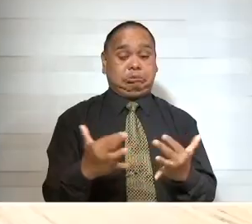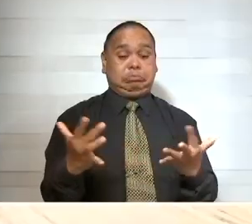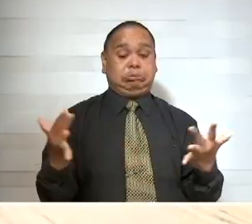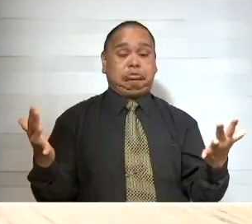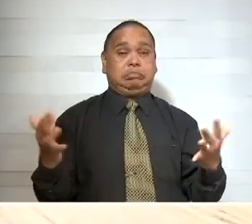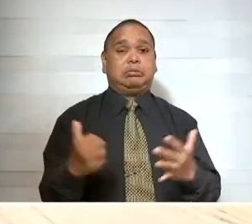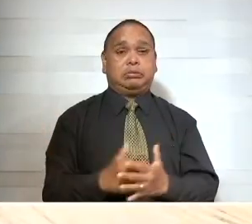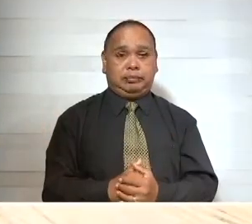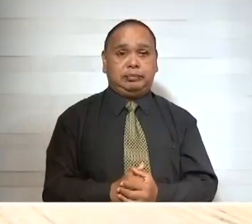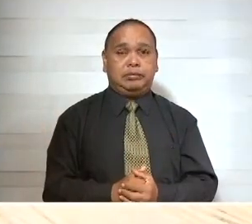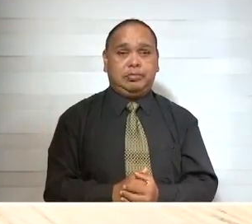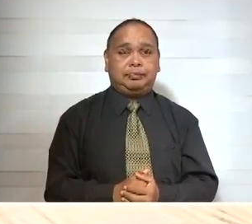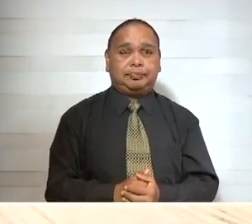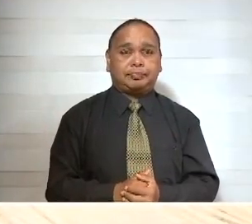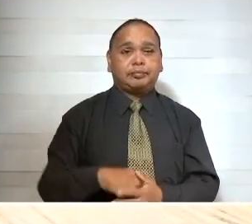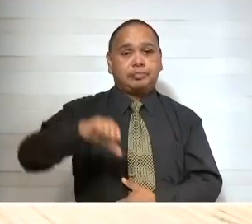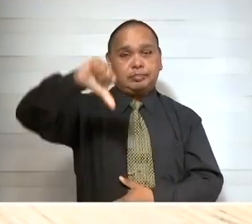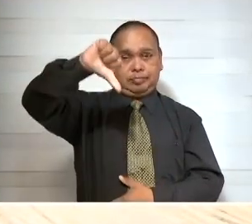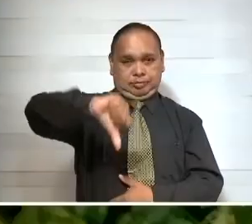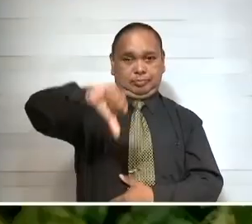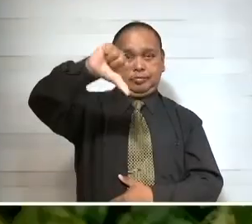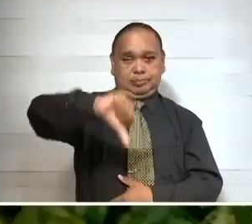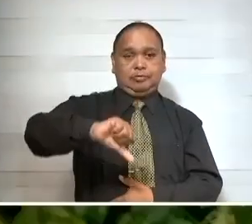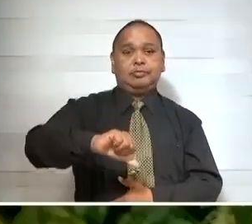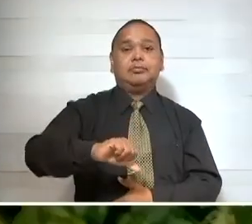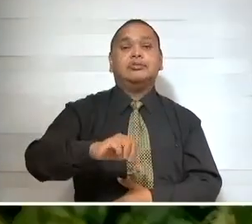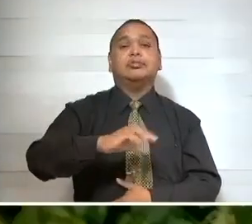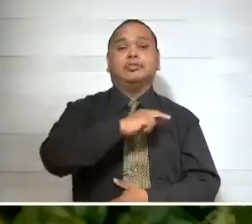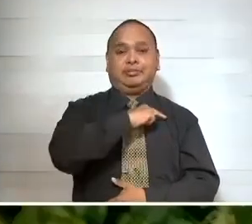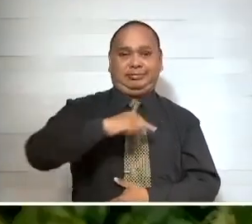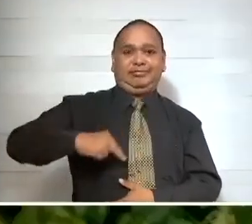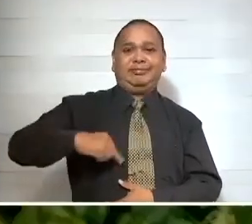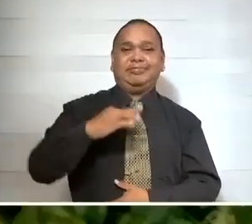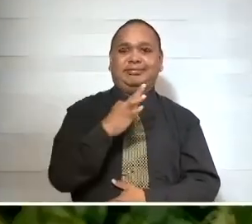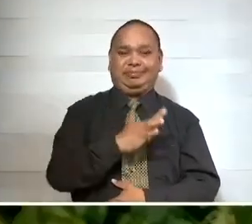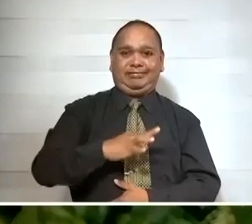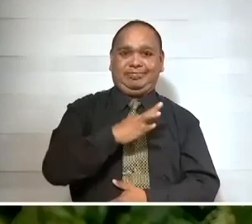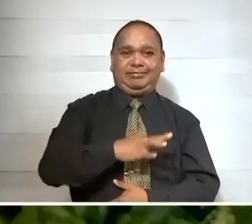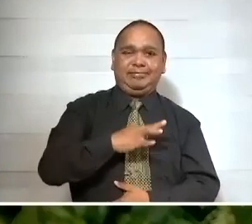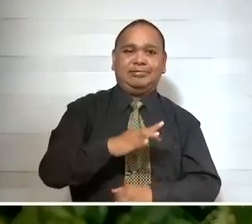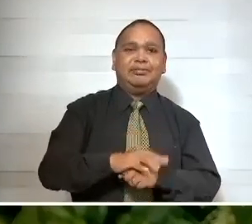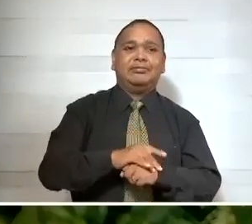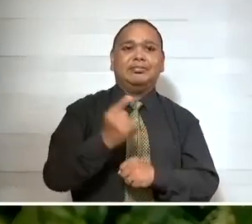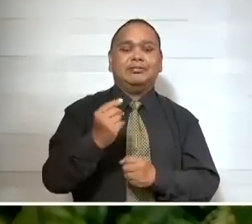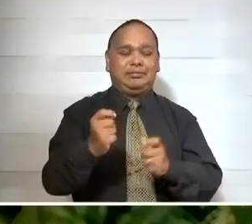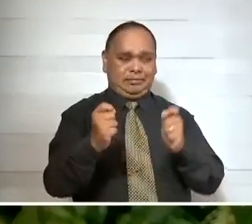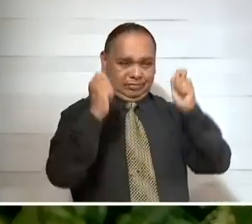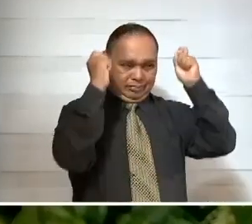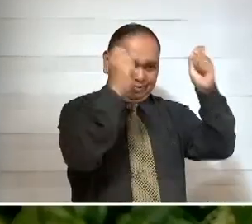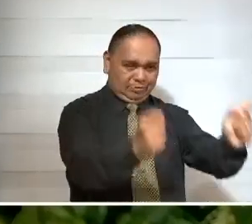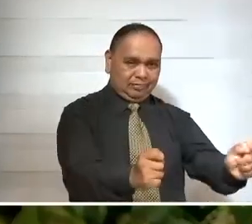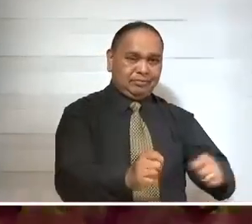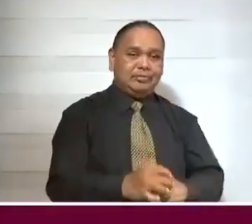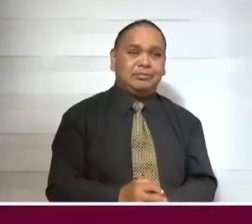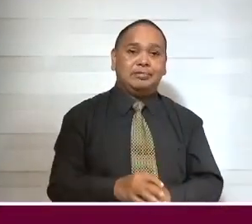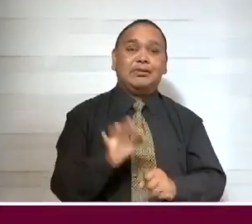También hoy estuvimos muy felices porque arrancamos con la entrega de láminas. Se van a ver